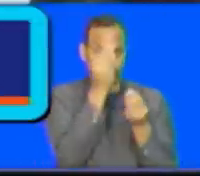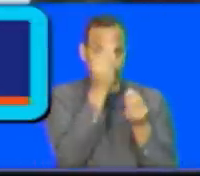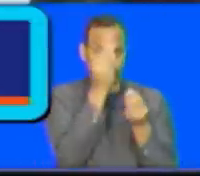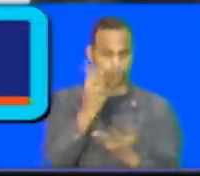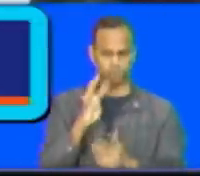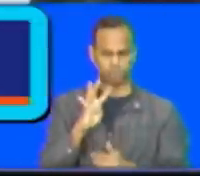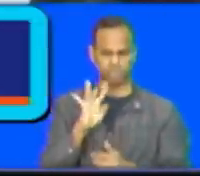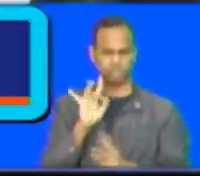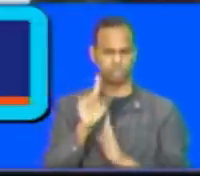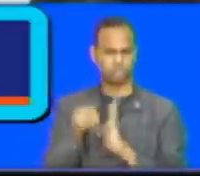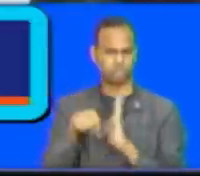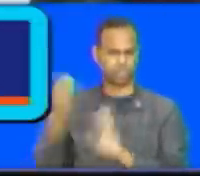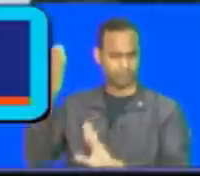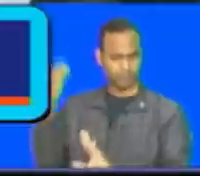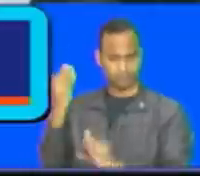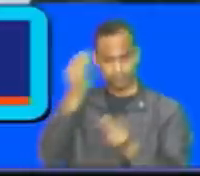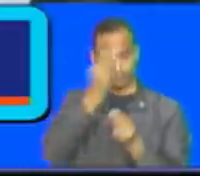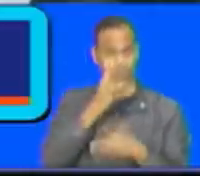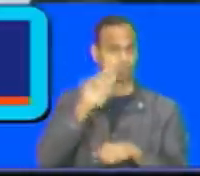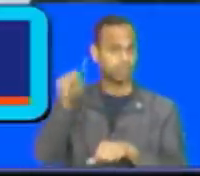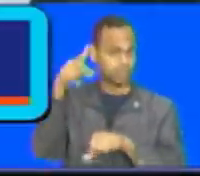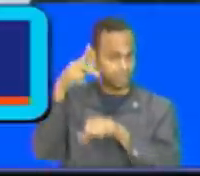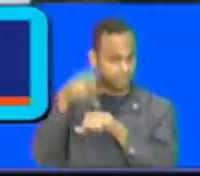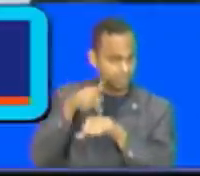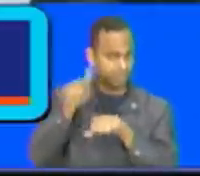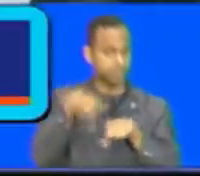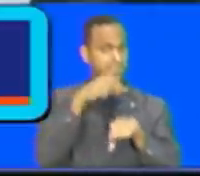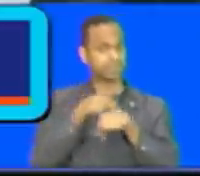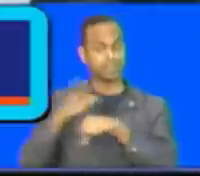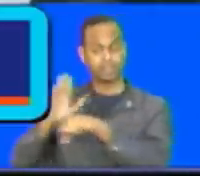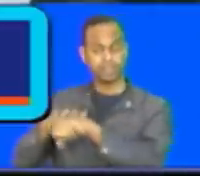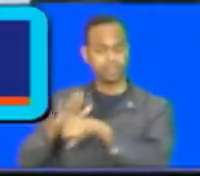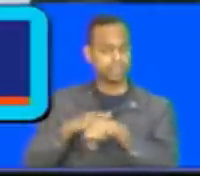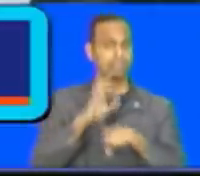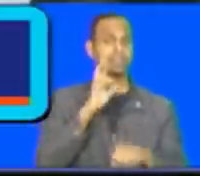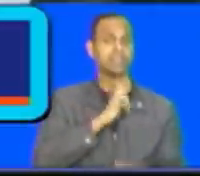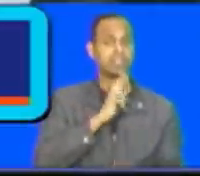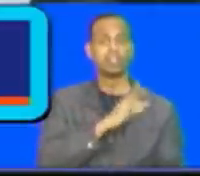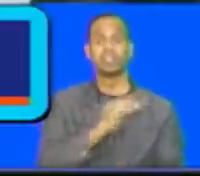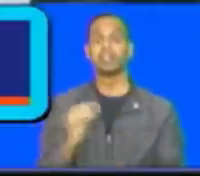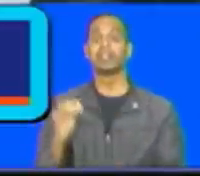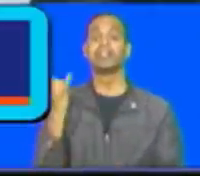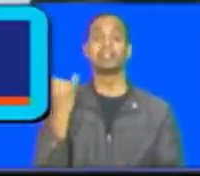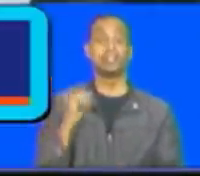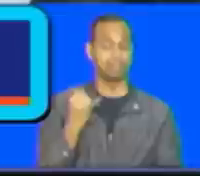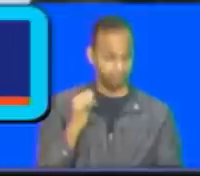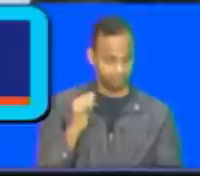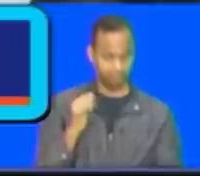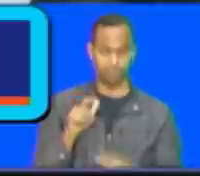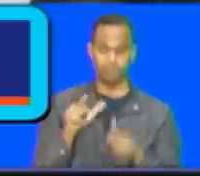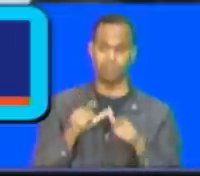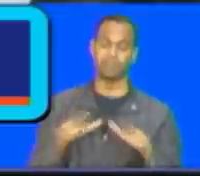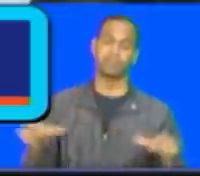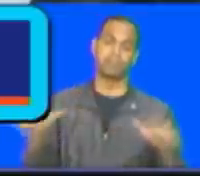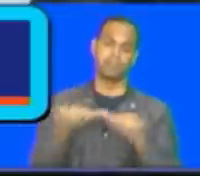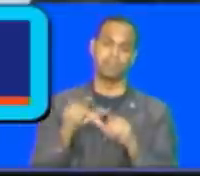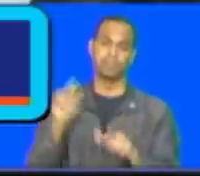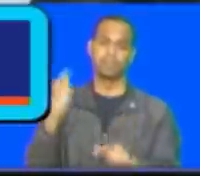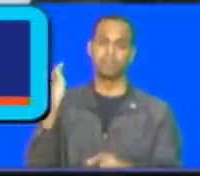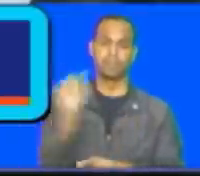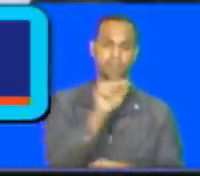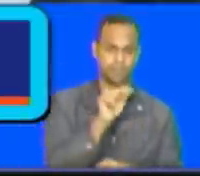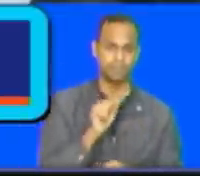número 1, en las provincias bajo alerta roja y amarilla, en los lugares que por tradición